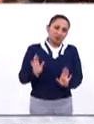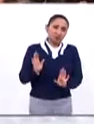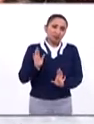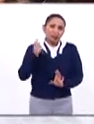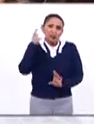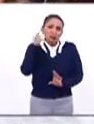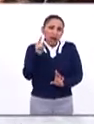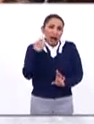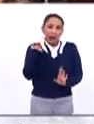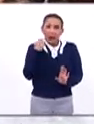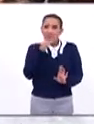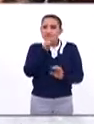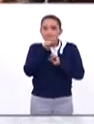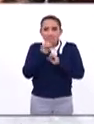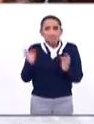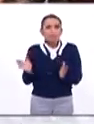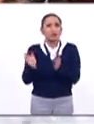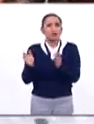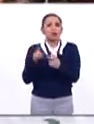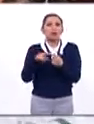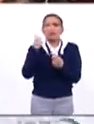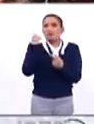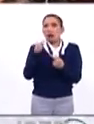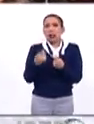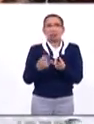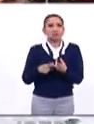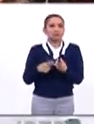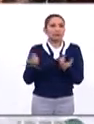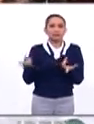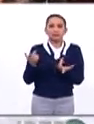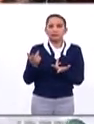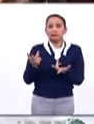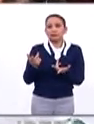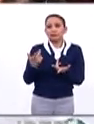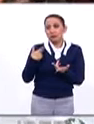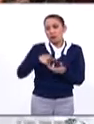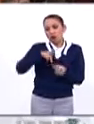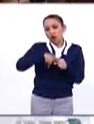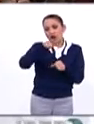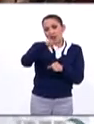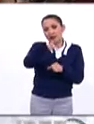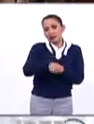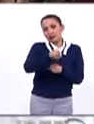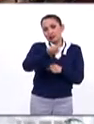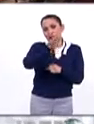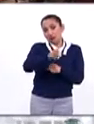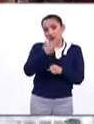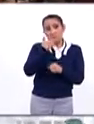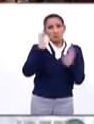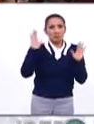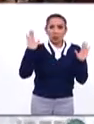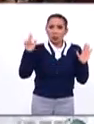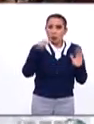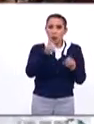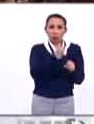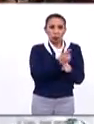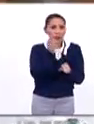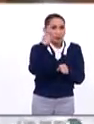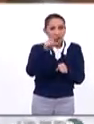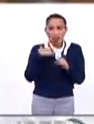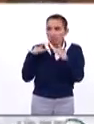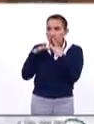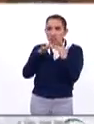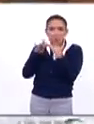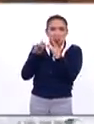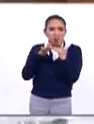efectos de promoción, para efectos de la carrera personal del canciller, es una magnífica oportunidad,